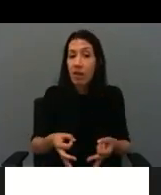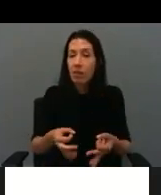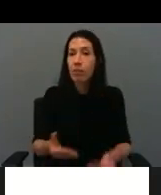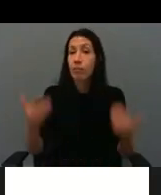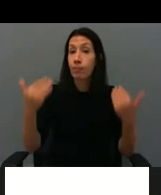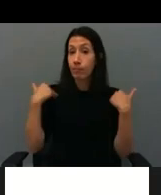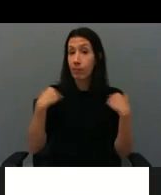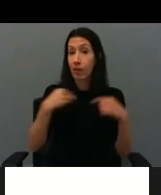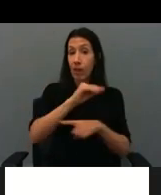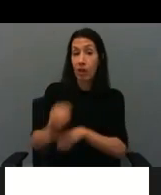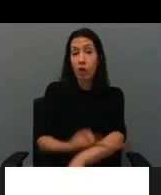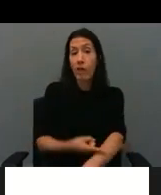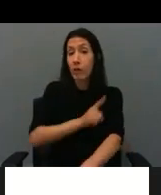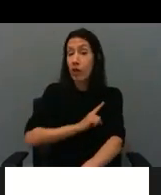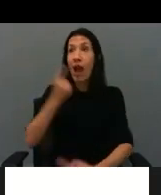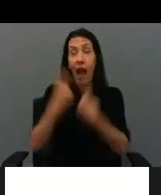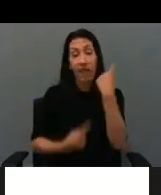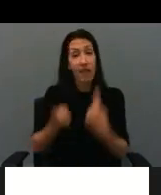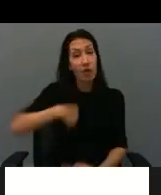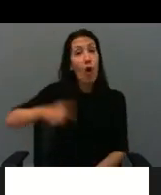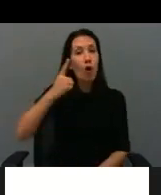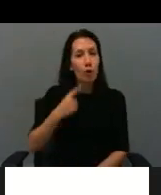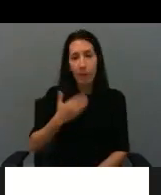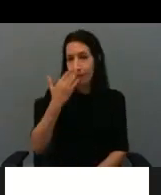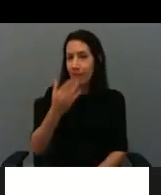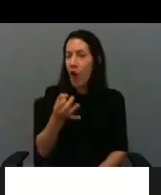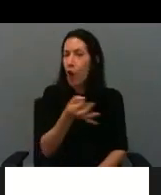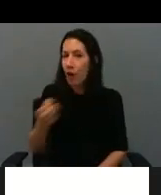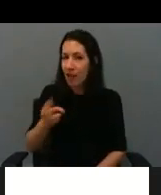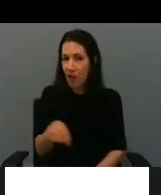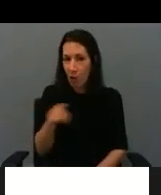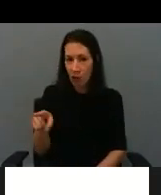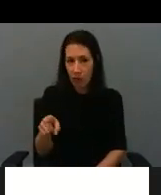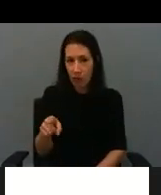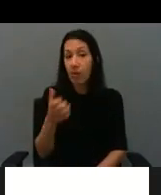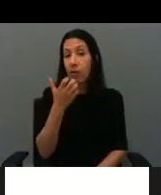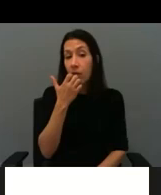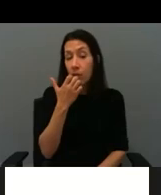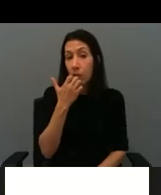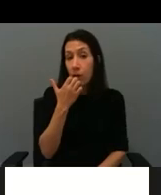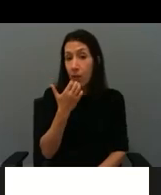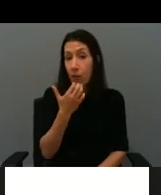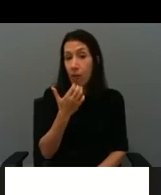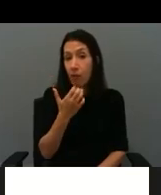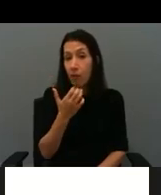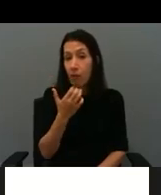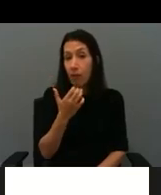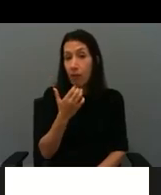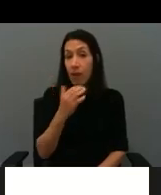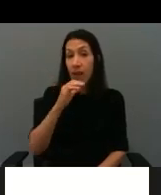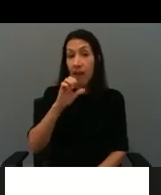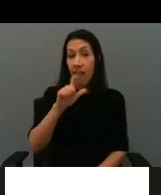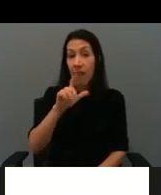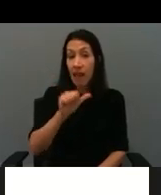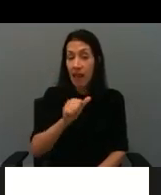sobreprotección que a veces tenemos, que no es positiva, en la que, por ejemplo, Ophelia me ayudó,